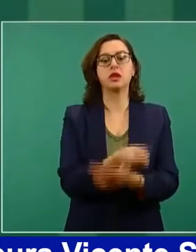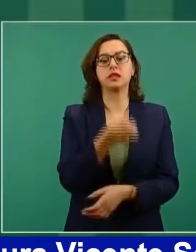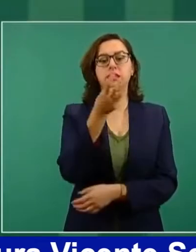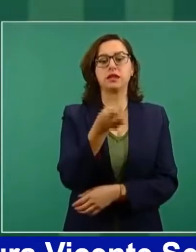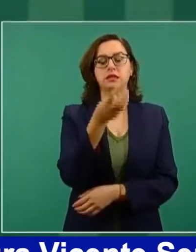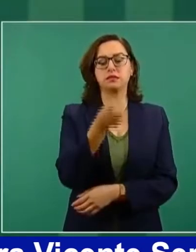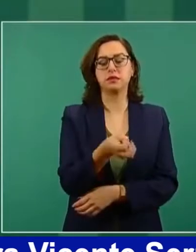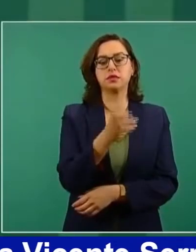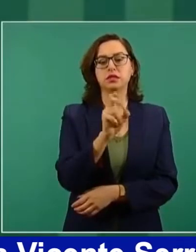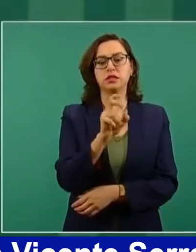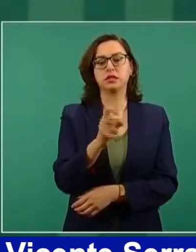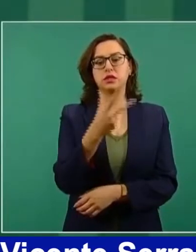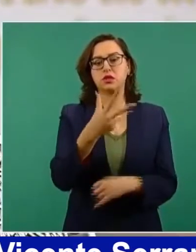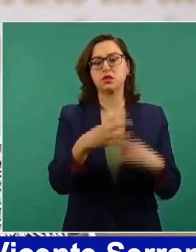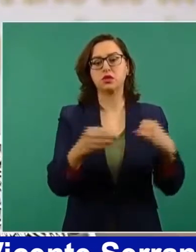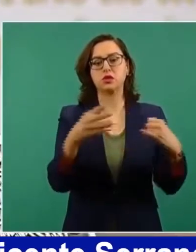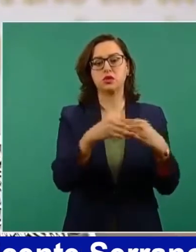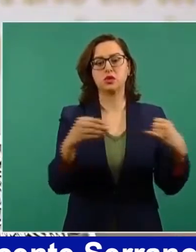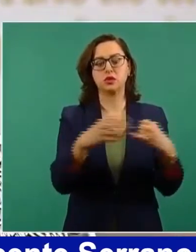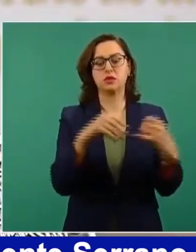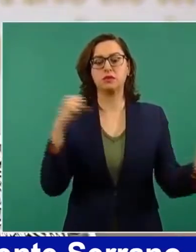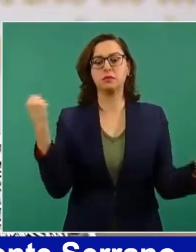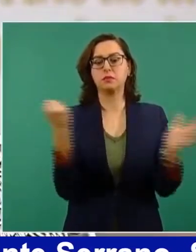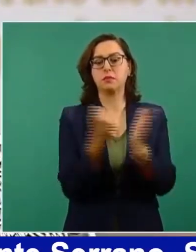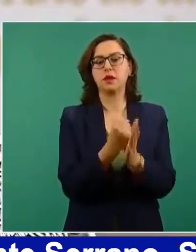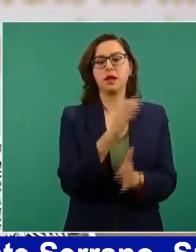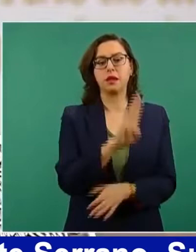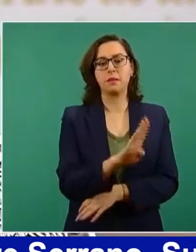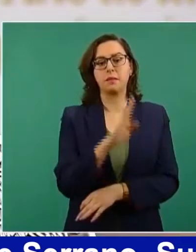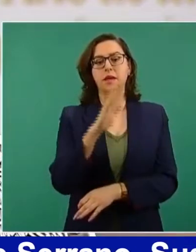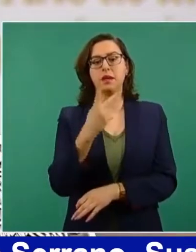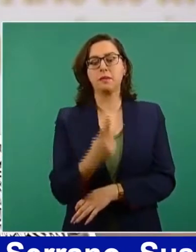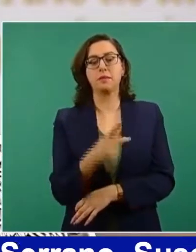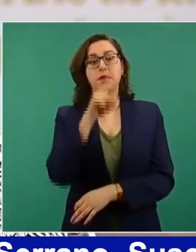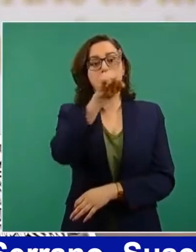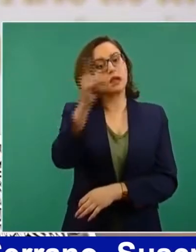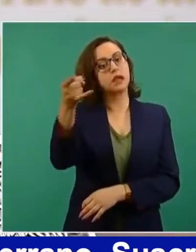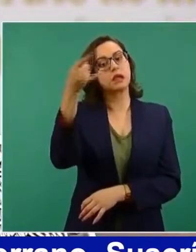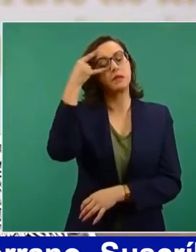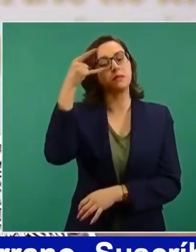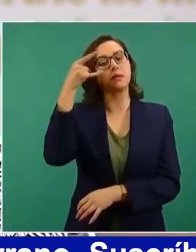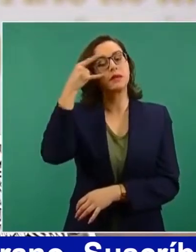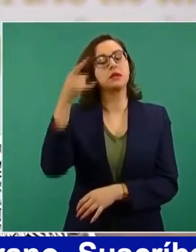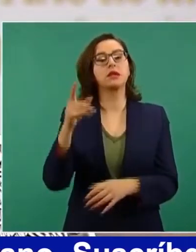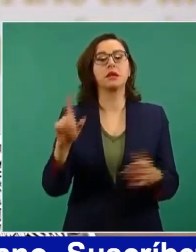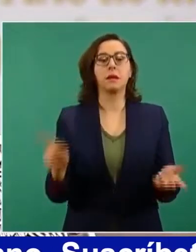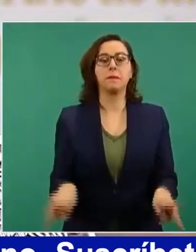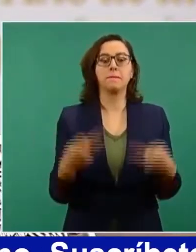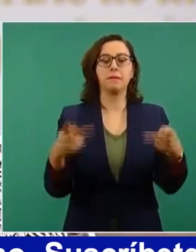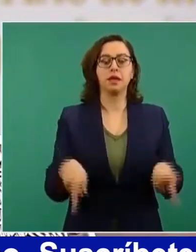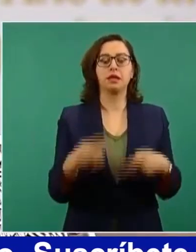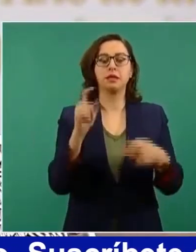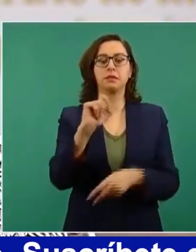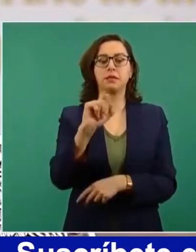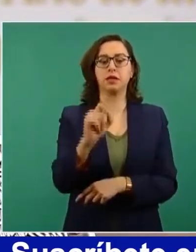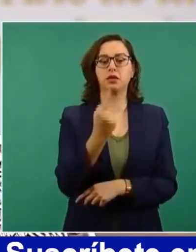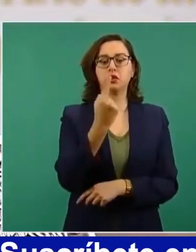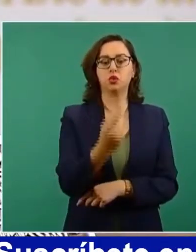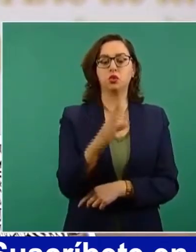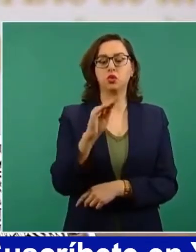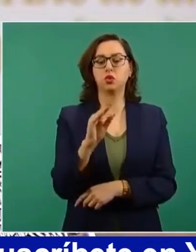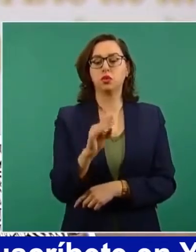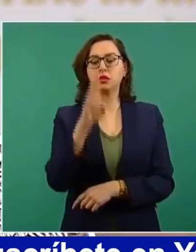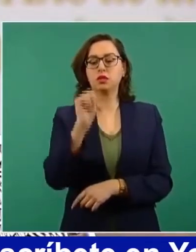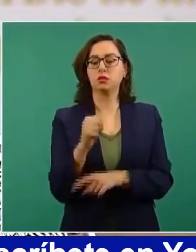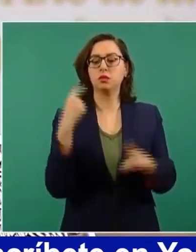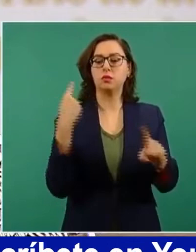3 pesos con 38 centavos, en la estación de servicio de la marca BP en Tenabo, Campeche, con un precio promedio al público de 21 pesos con 99 centavos